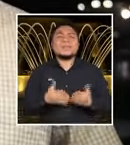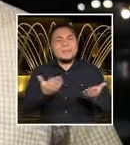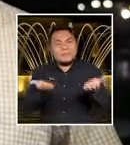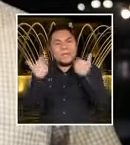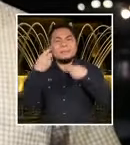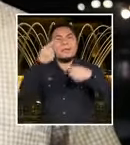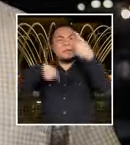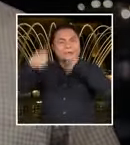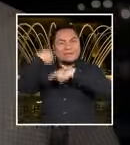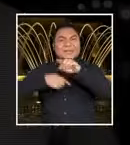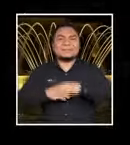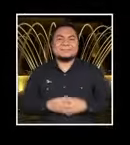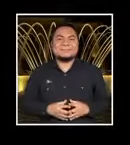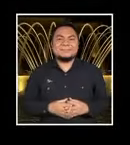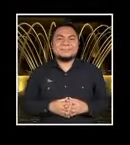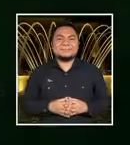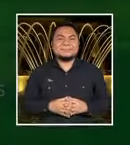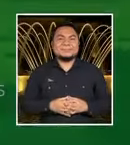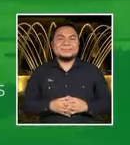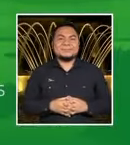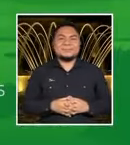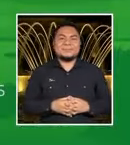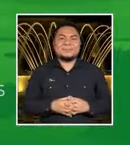Vamos a volver.